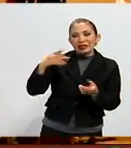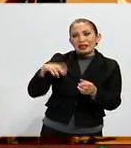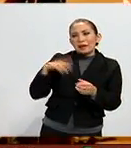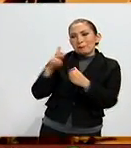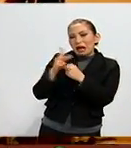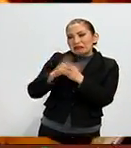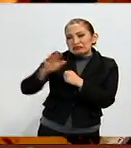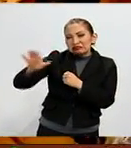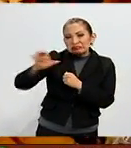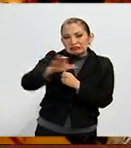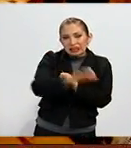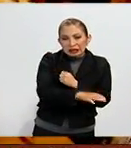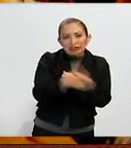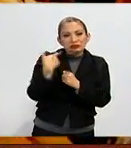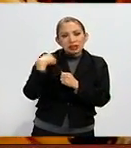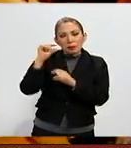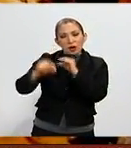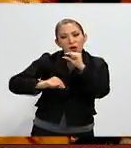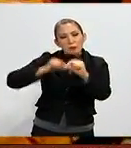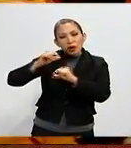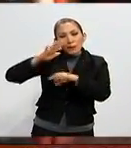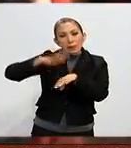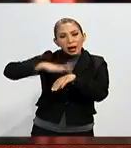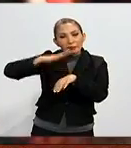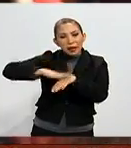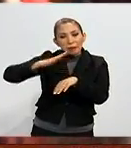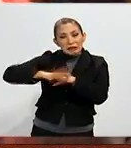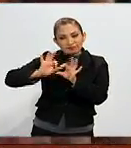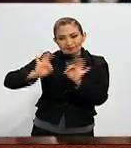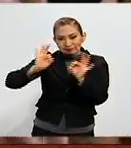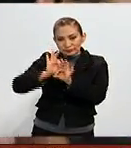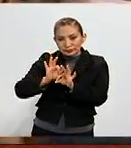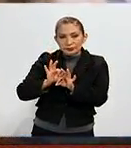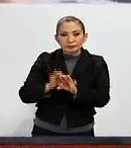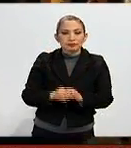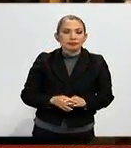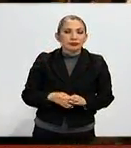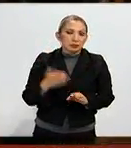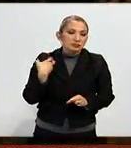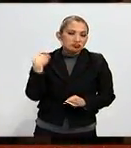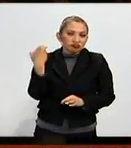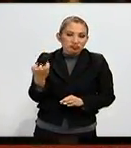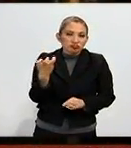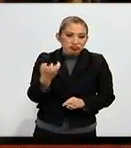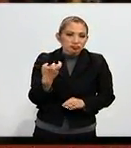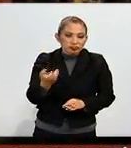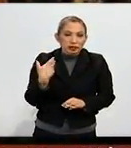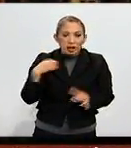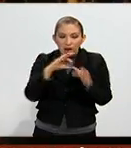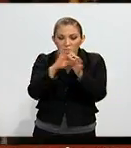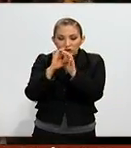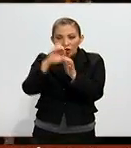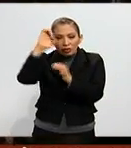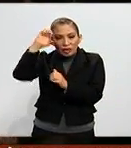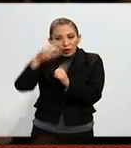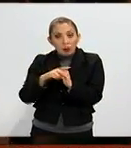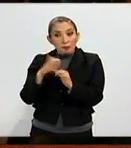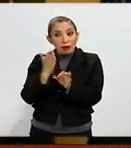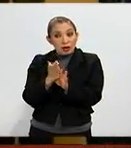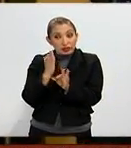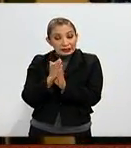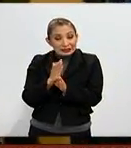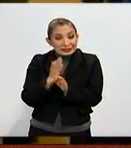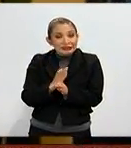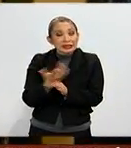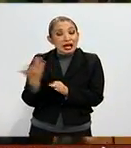nacionalismos, que están ganando siempre más en importancia, pues hace que la Unión Europea en este momento esté